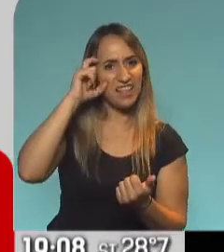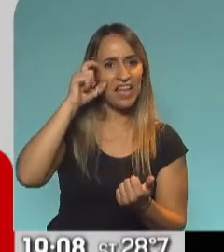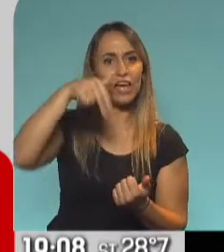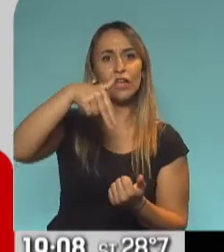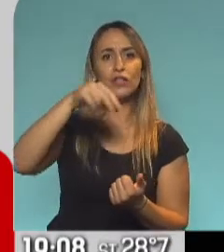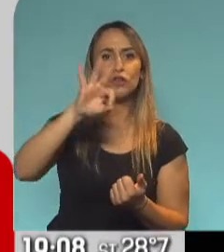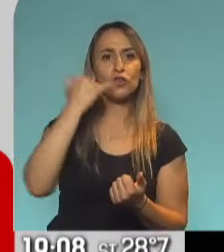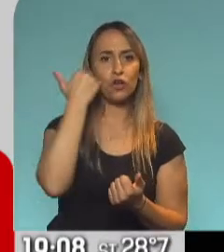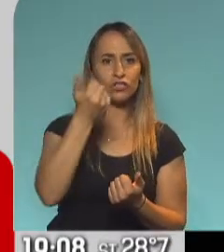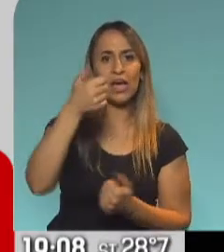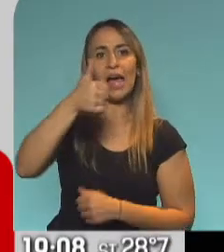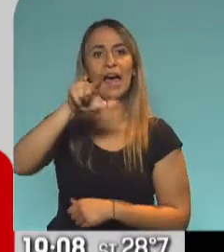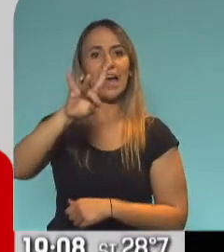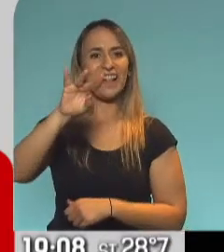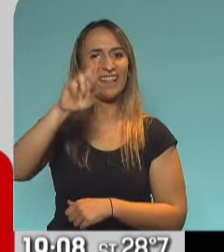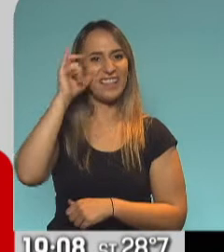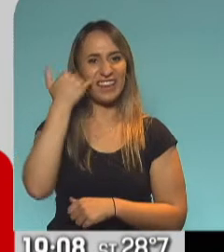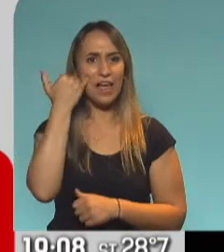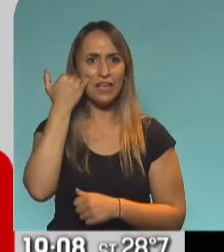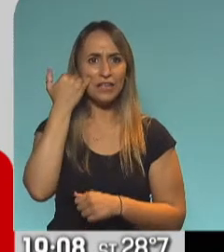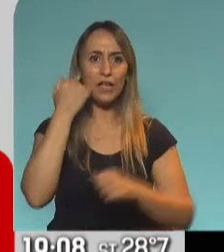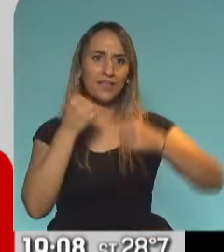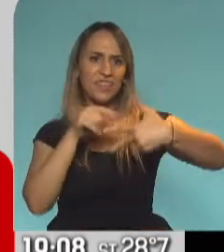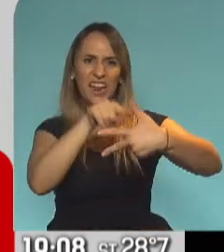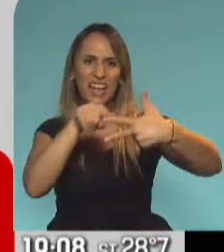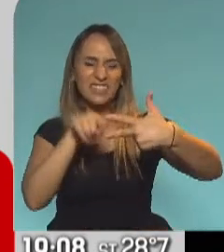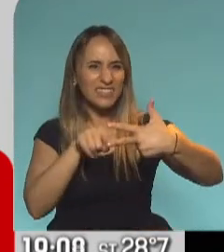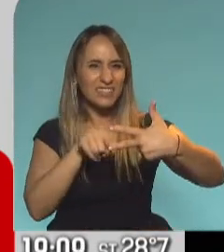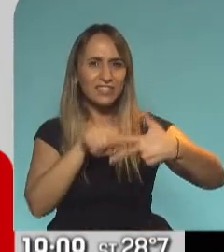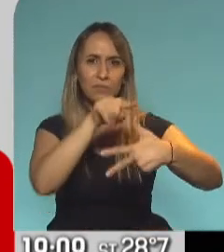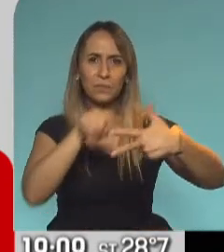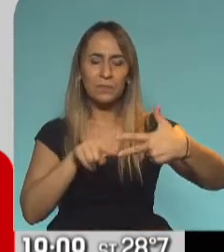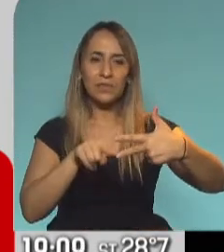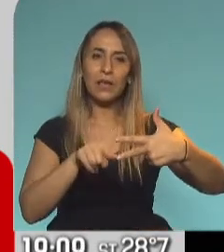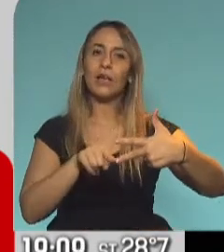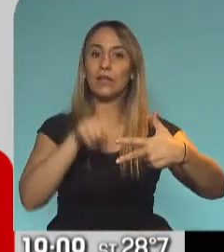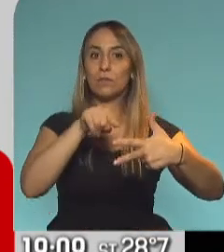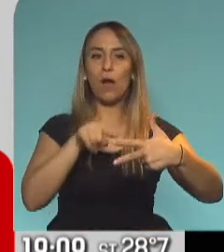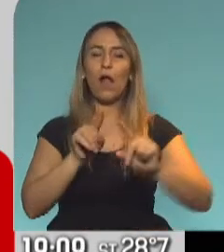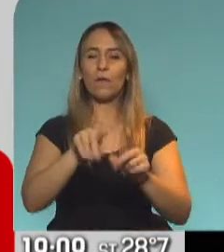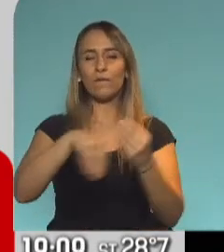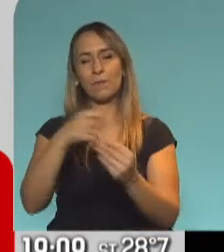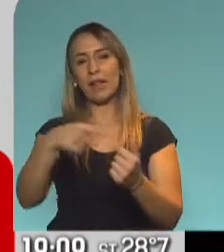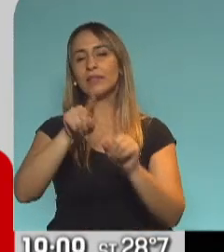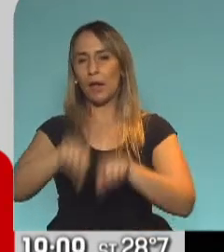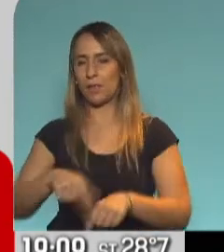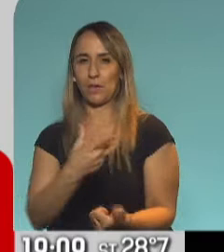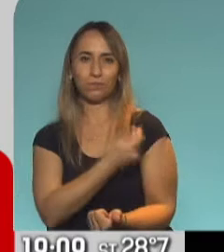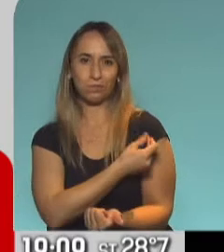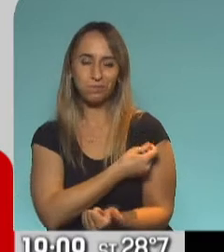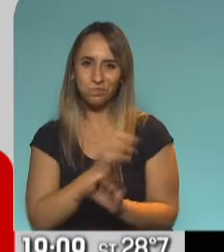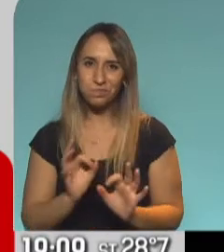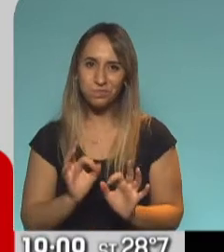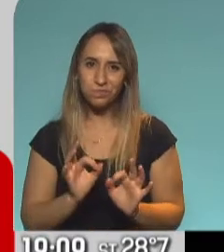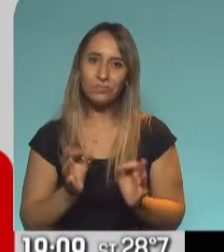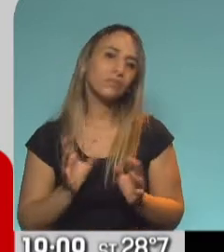Aldrey. Ya se sabía desde el sábado pasado que no solamente Aldrey, sino que algunos de sus familiares habían sido vacunados. Exactamente, y ahí figuran, Ariel, también